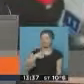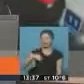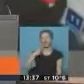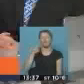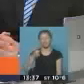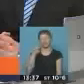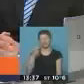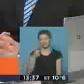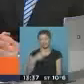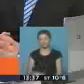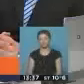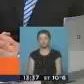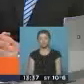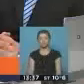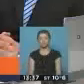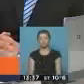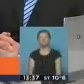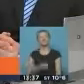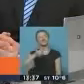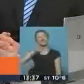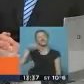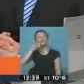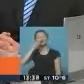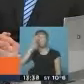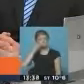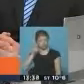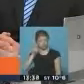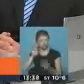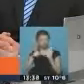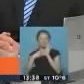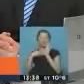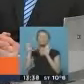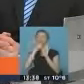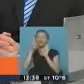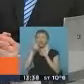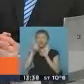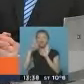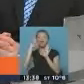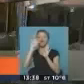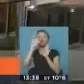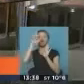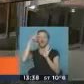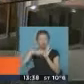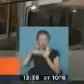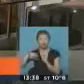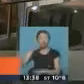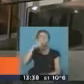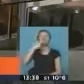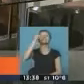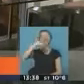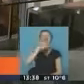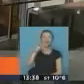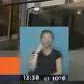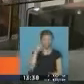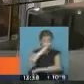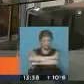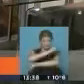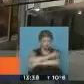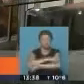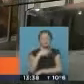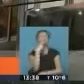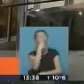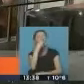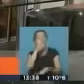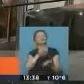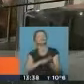jubila Ahí está tenemos una segunda ahí está la de Andrea Karina con de zarandí provincia de Buenos Aires consulta por la